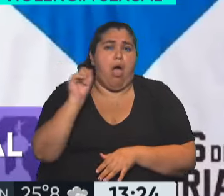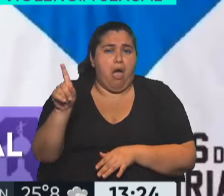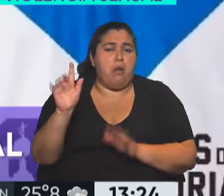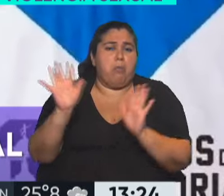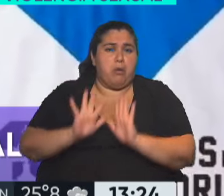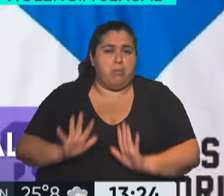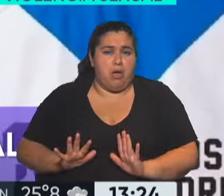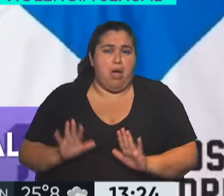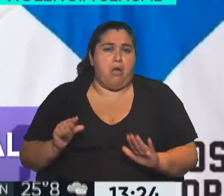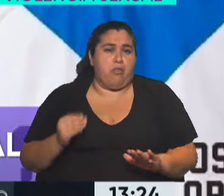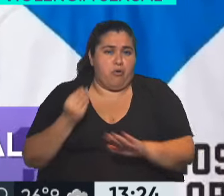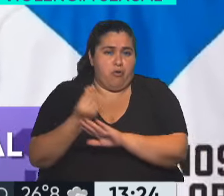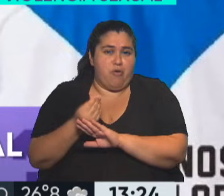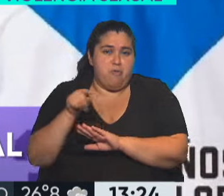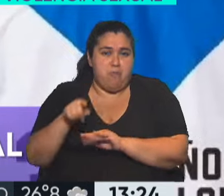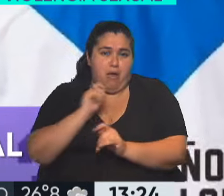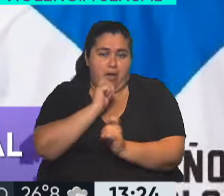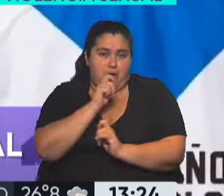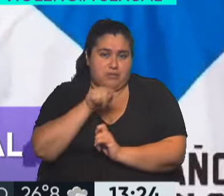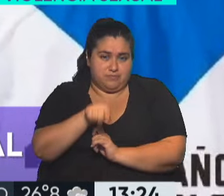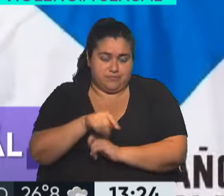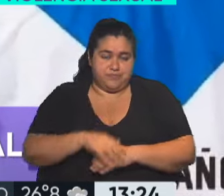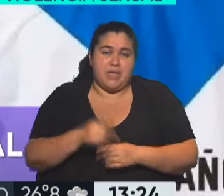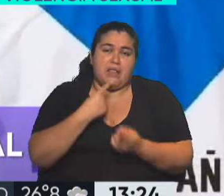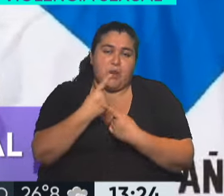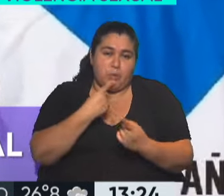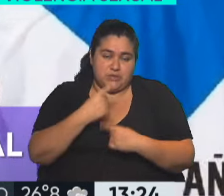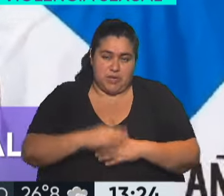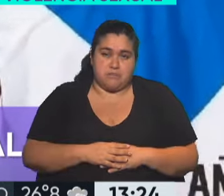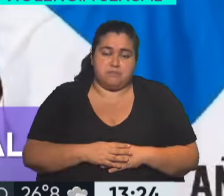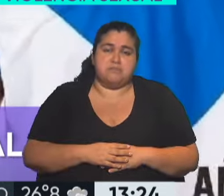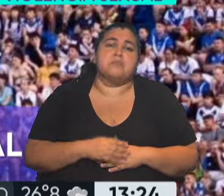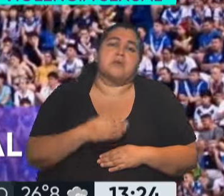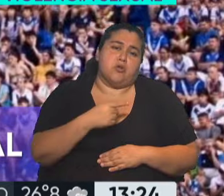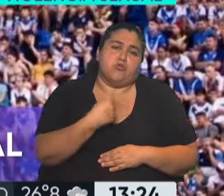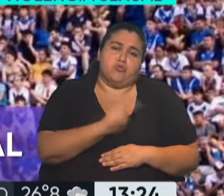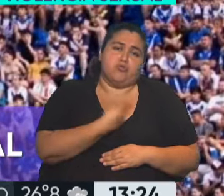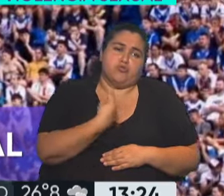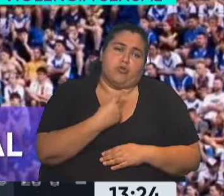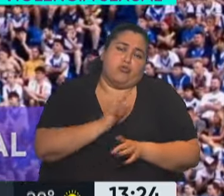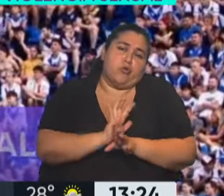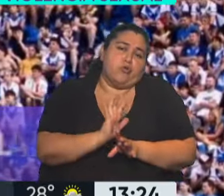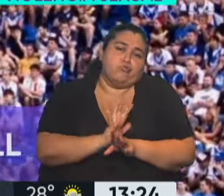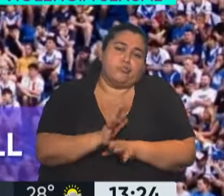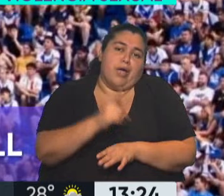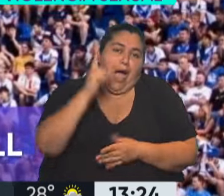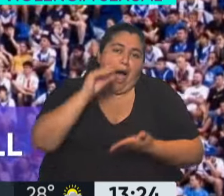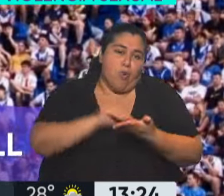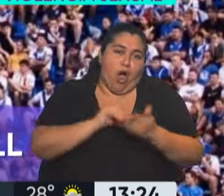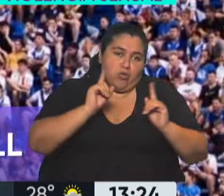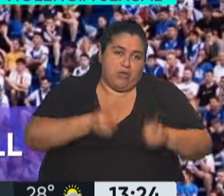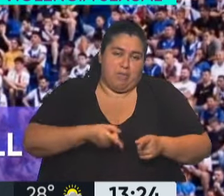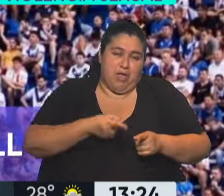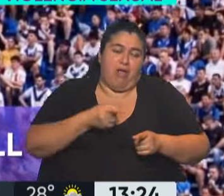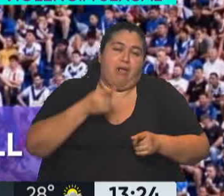capacitado para este tipo de audiencia. Y cada parte, obviamente, iremos con nuestros peritos de parte para